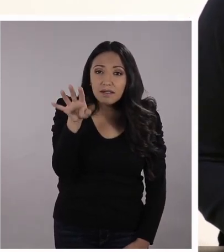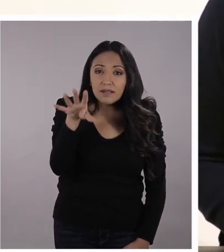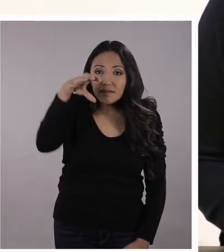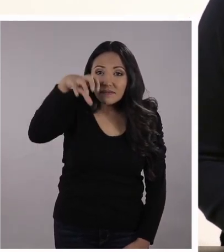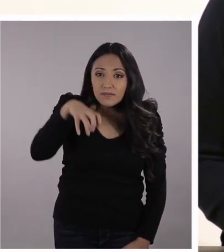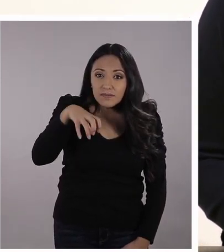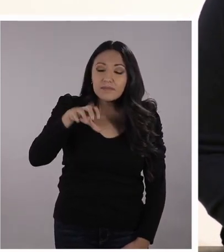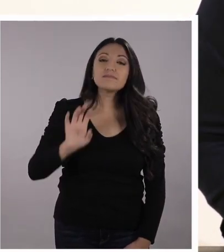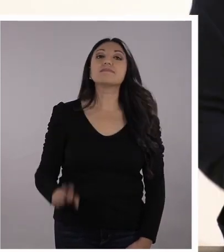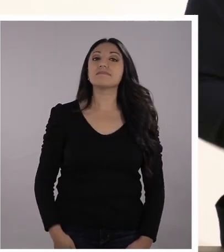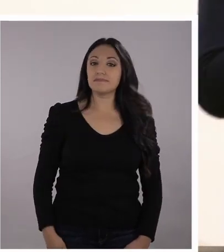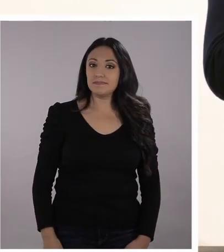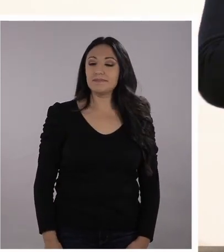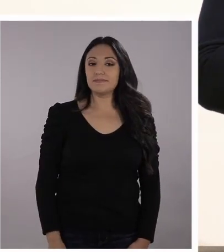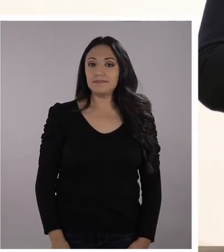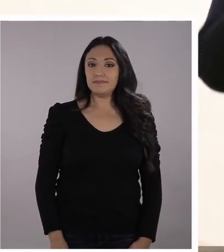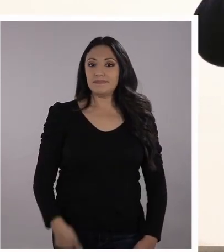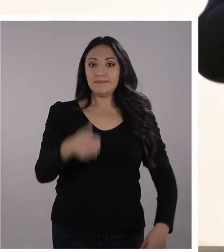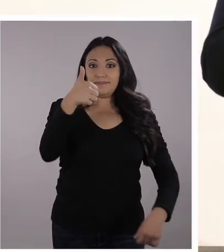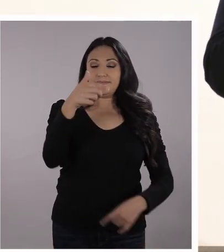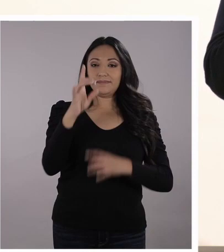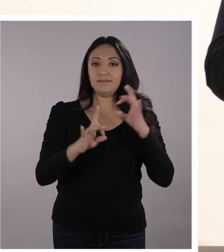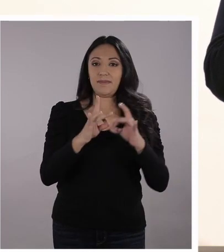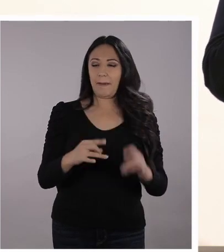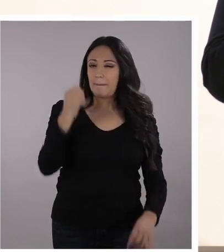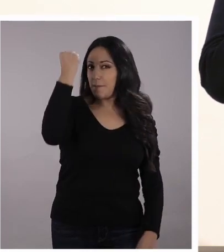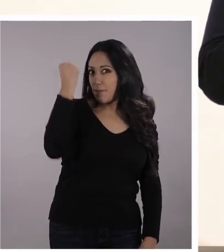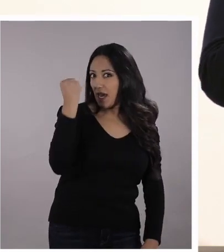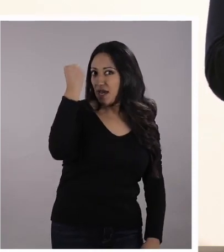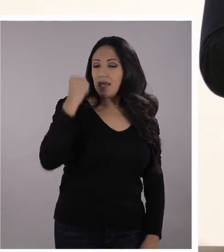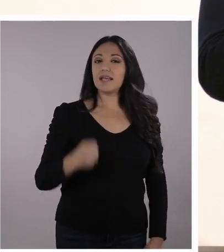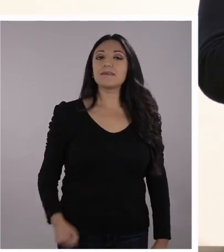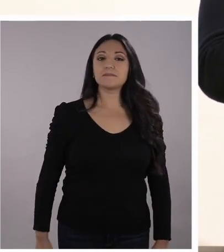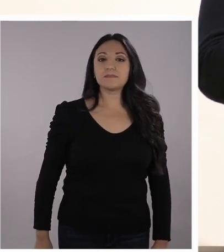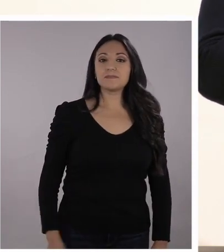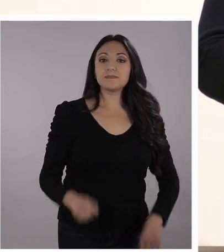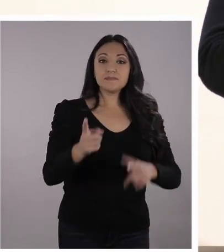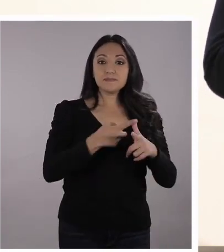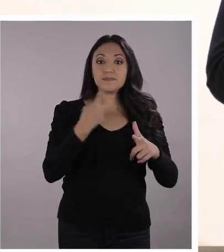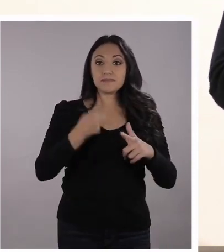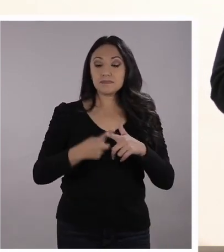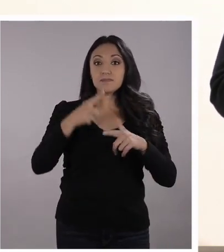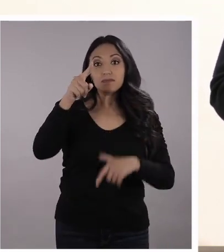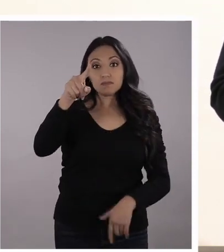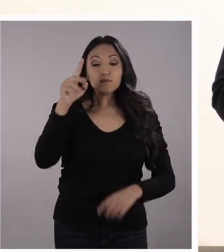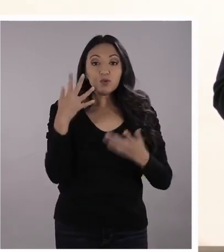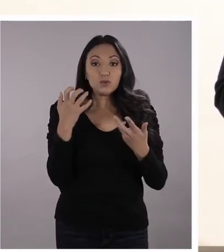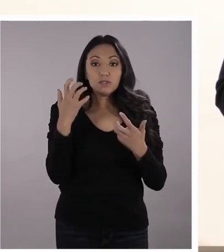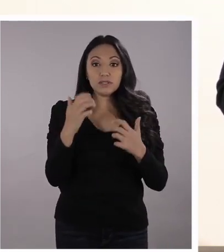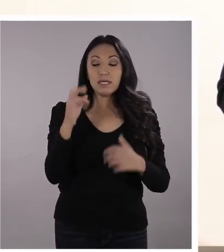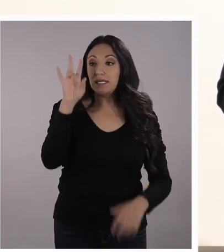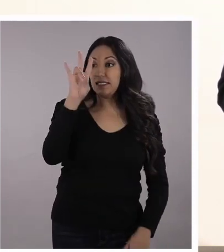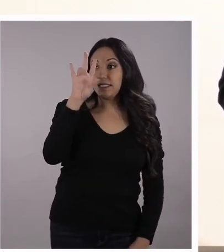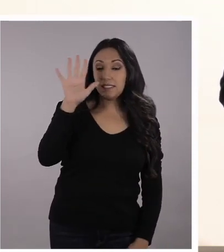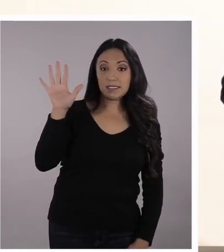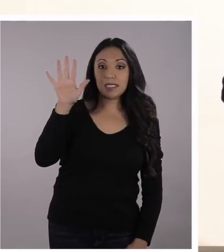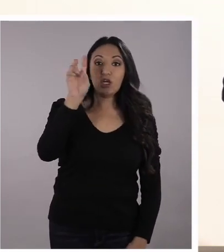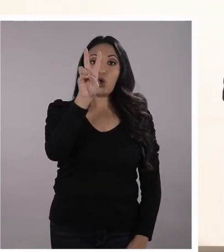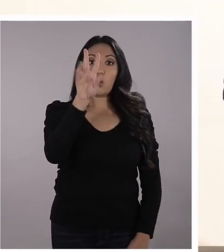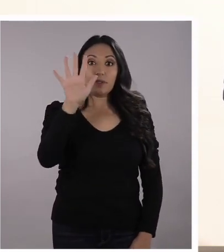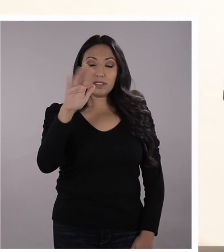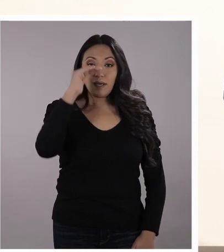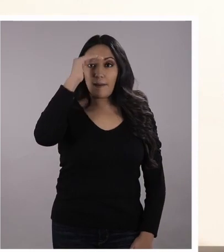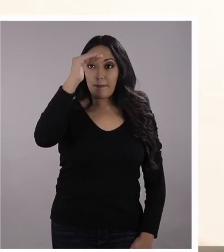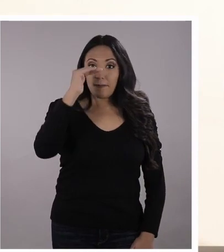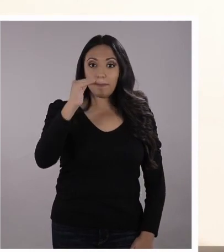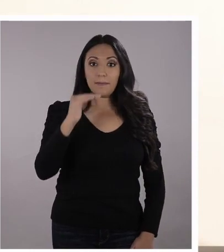ponerle bien. Ahí está. 500 gramos. Entonces, si usted quiere medir 75, si usted quiere